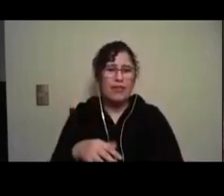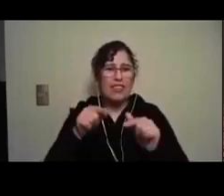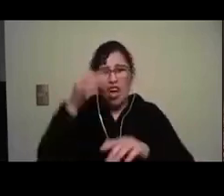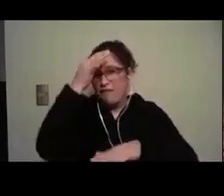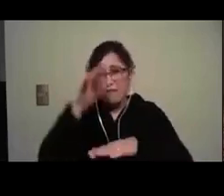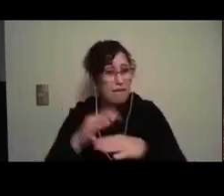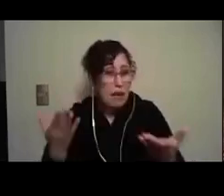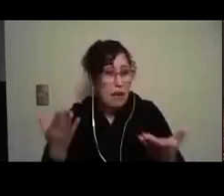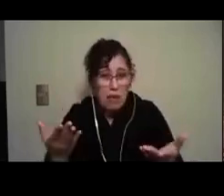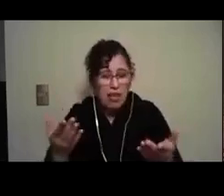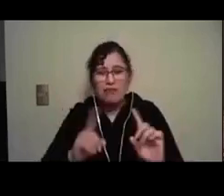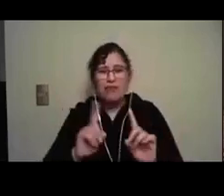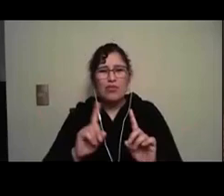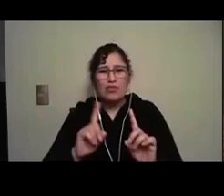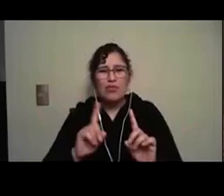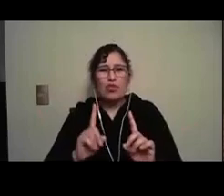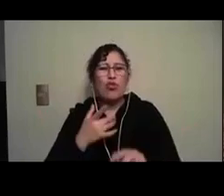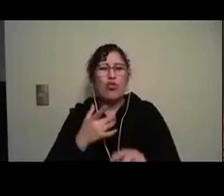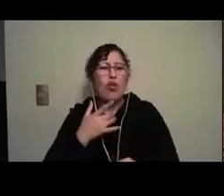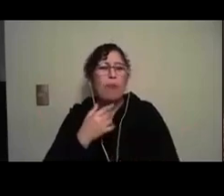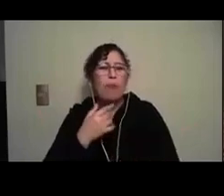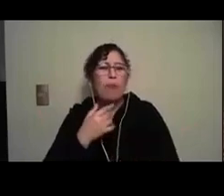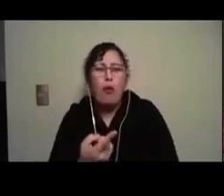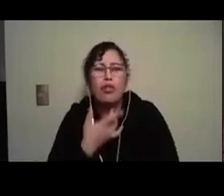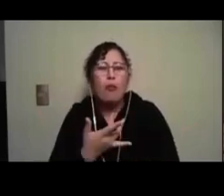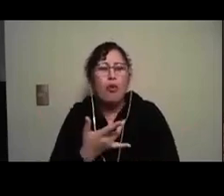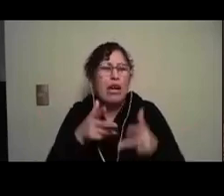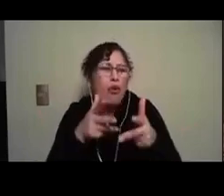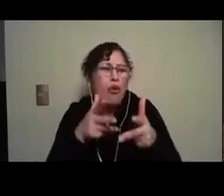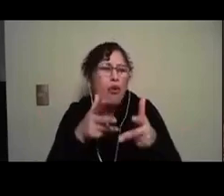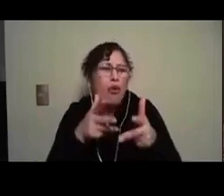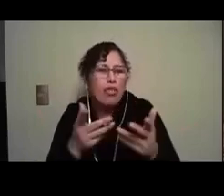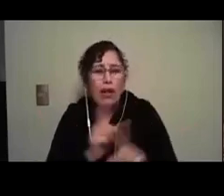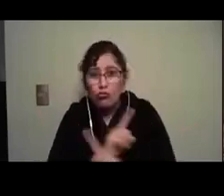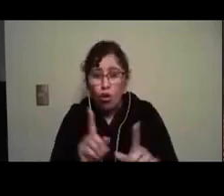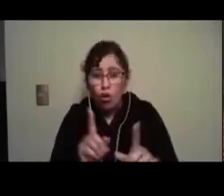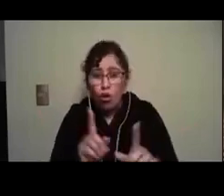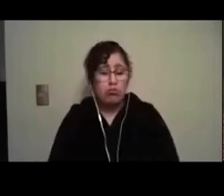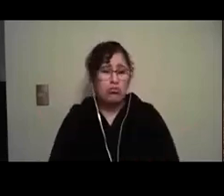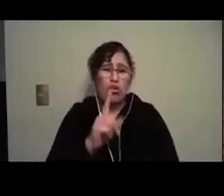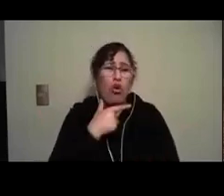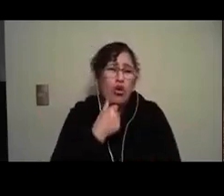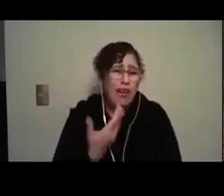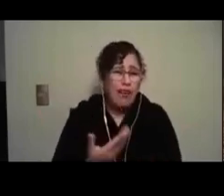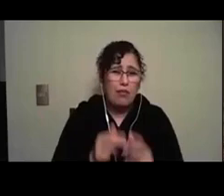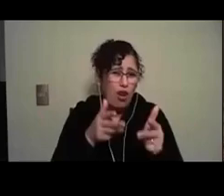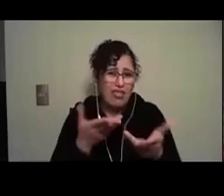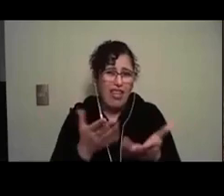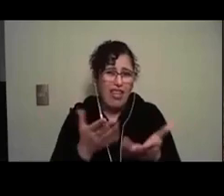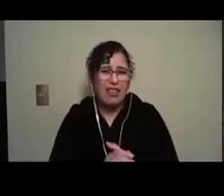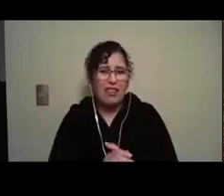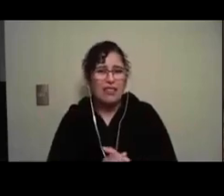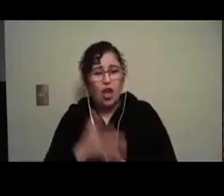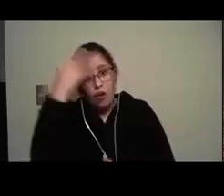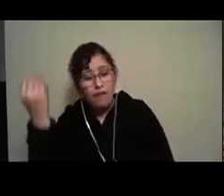que la persona que está preguntando eso no lo hace con la intención de joder ni molestar, sino que lo hace porque no recuerda que se le